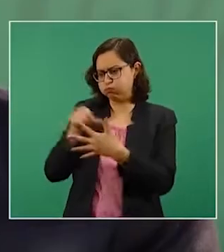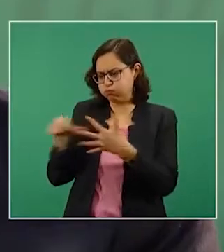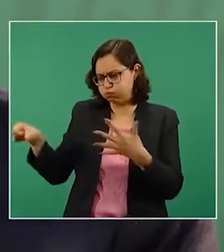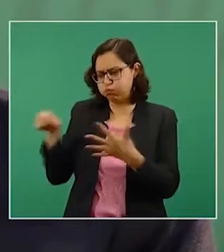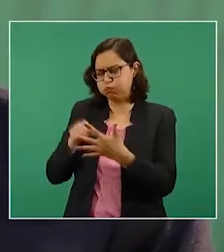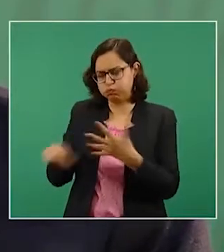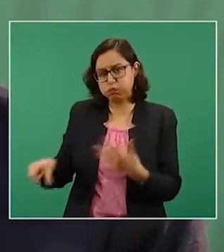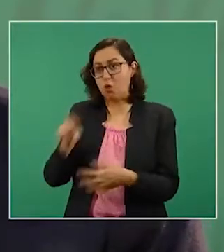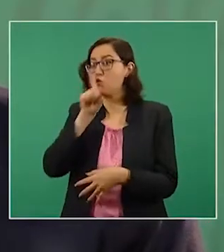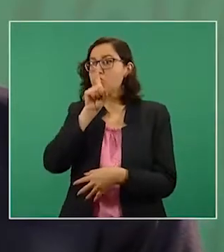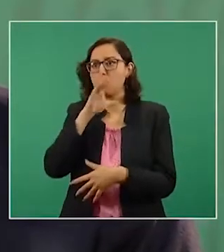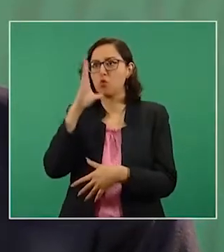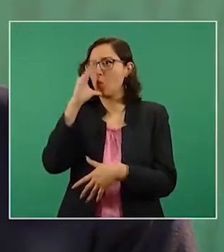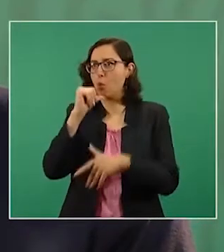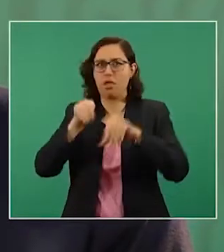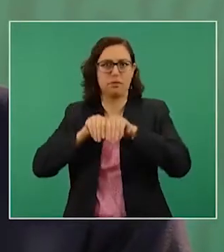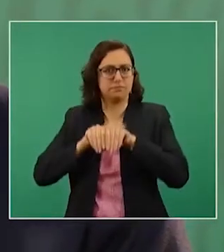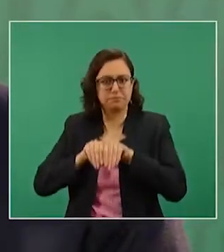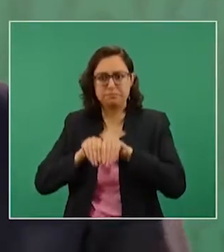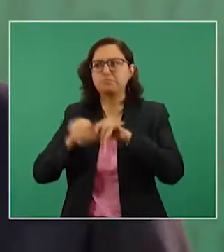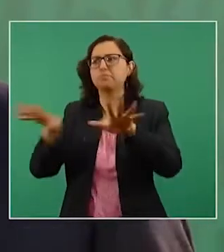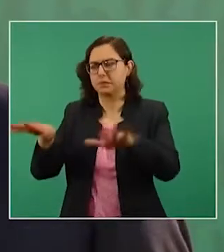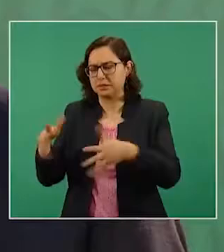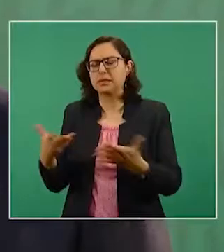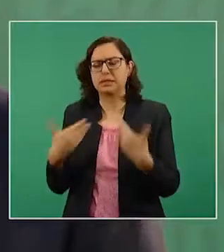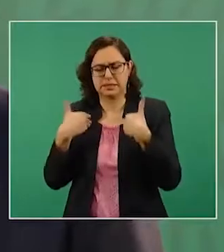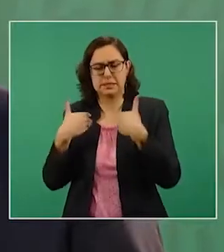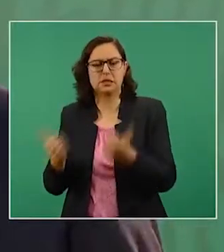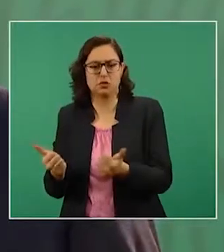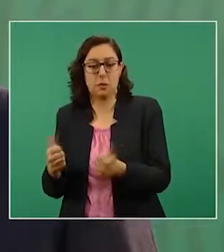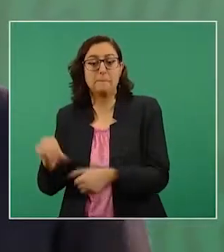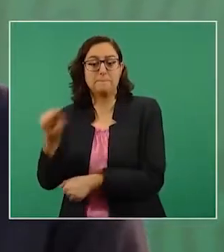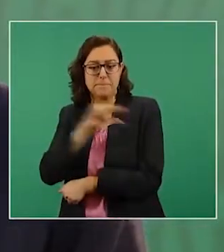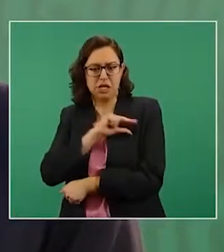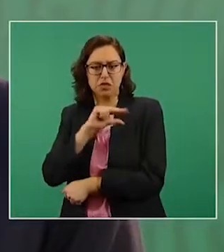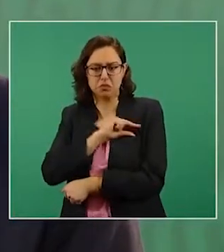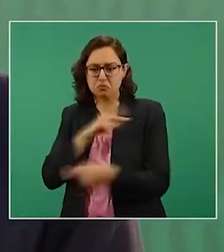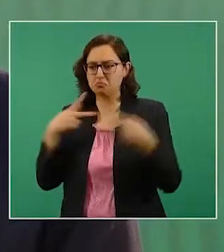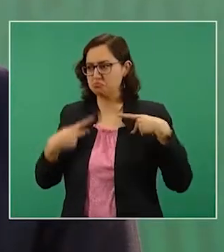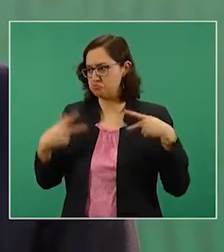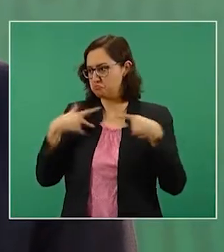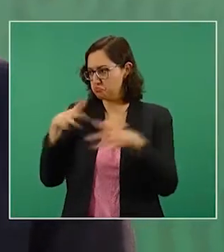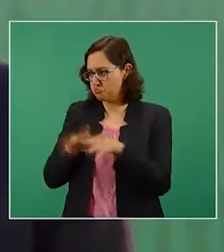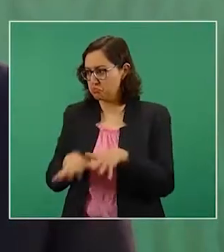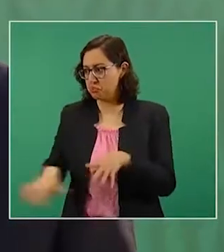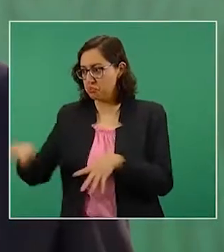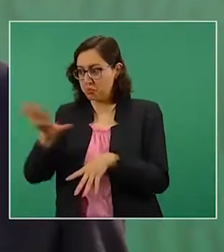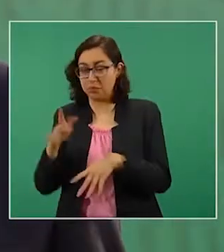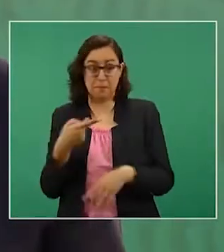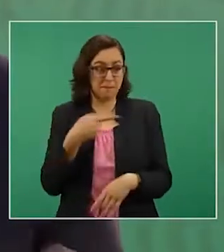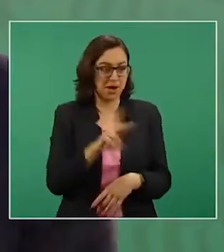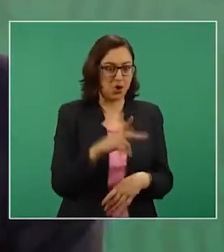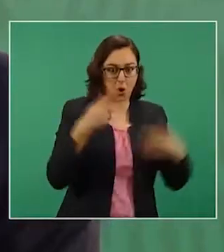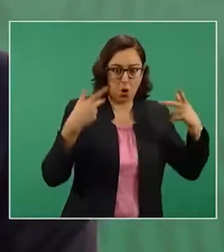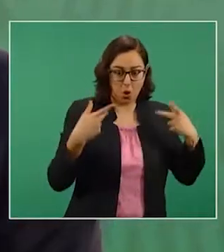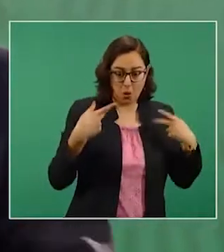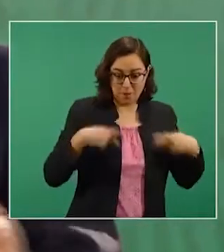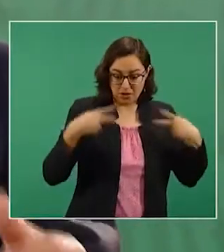los juicios. En el caso de un servidor público, el que roba